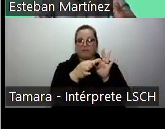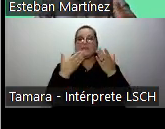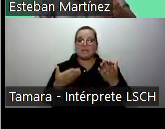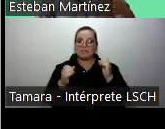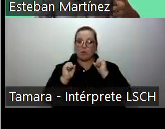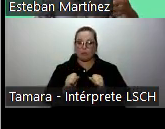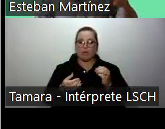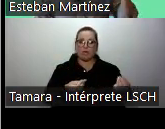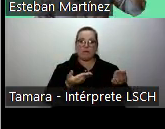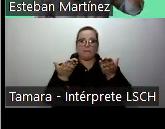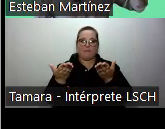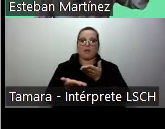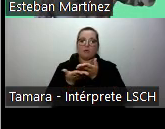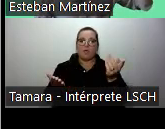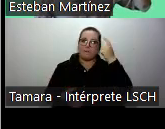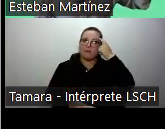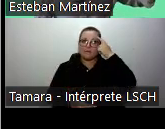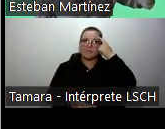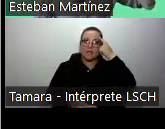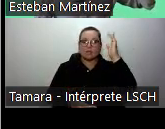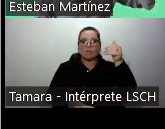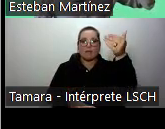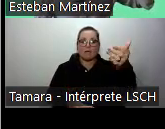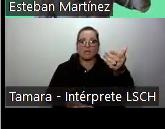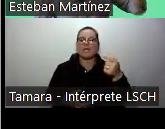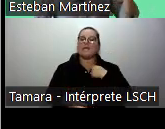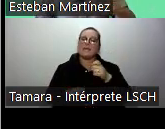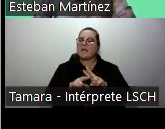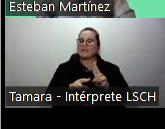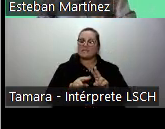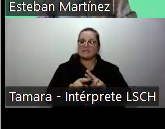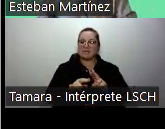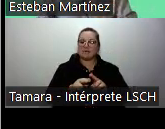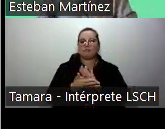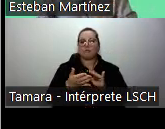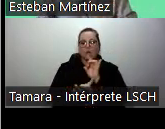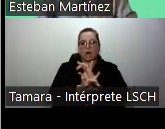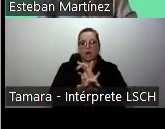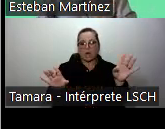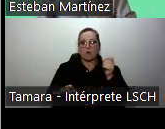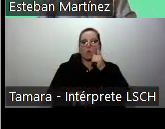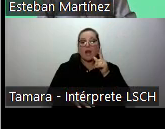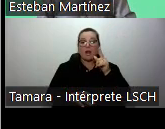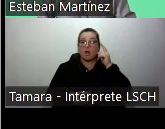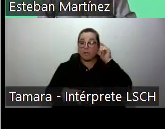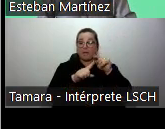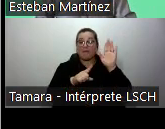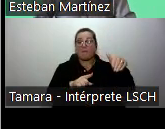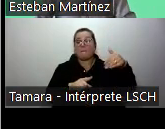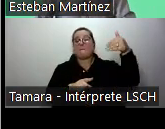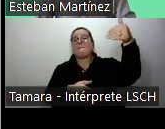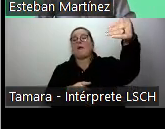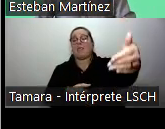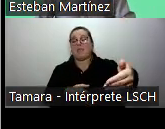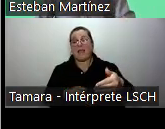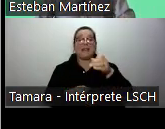invitar De repente a que puedas ir pensando un poco más allá de qué es lo que vas a hacer si tú tienes Claridad de cuál es tu objetivo a largo plazo se te va a ha serer mucho más fácil